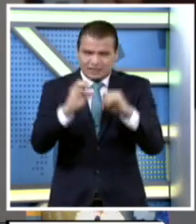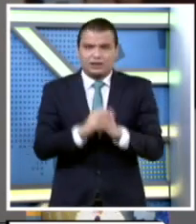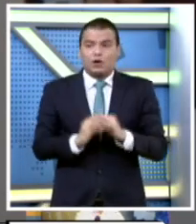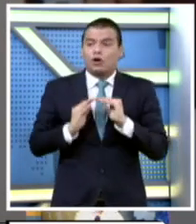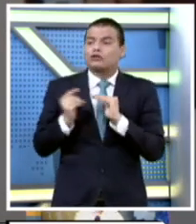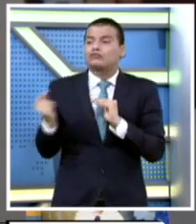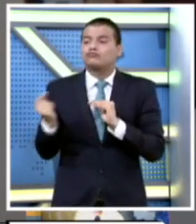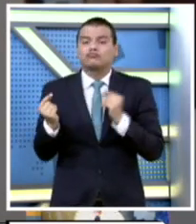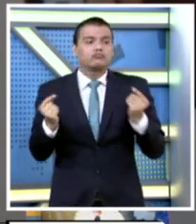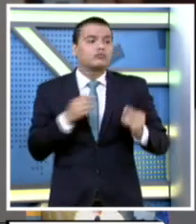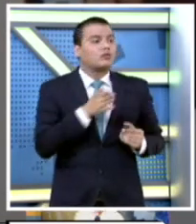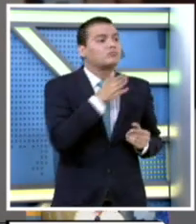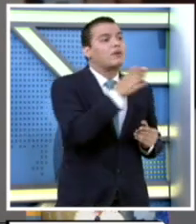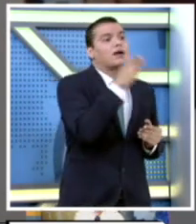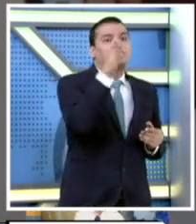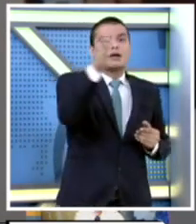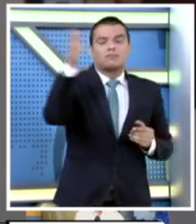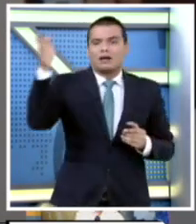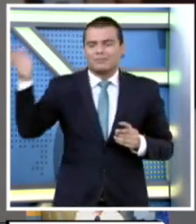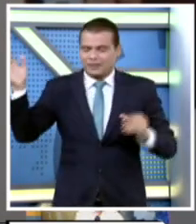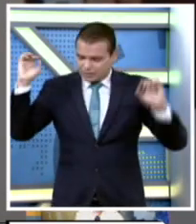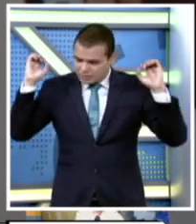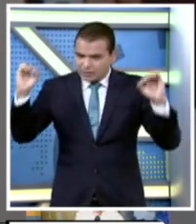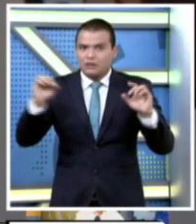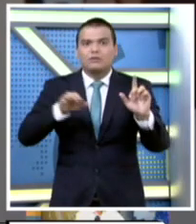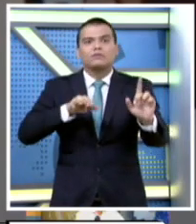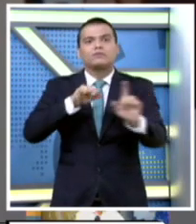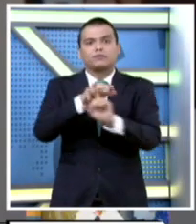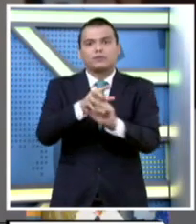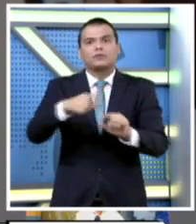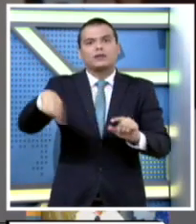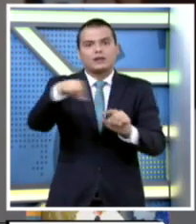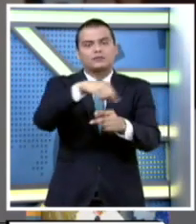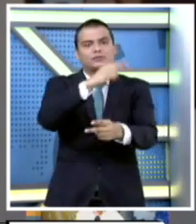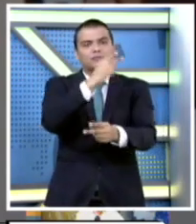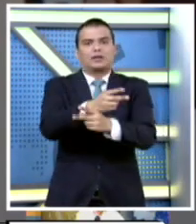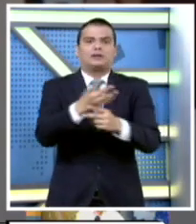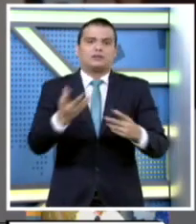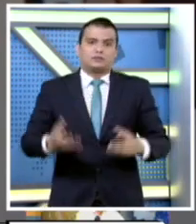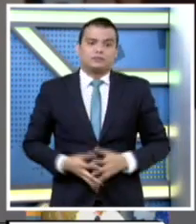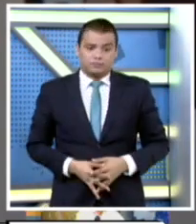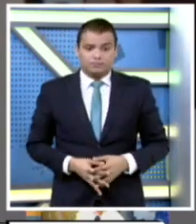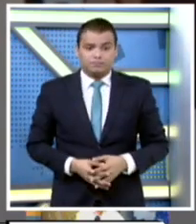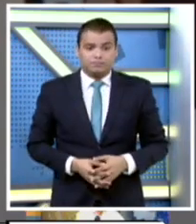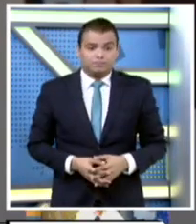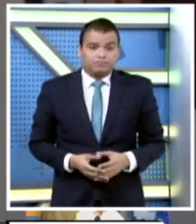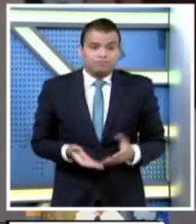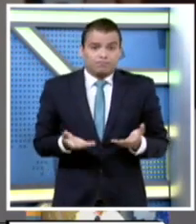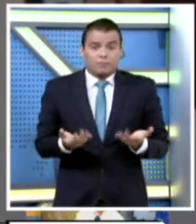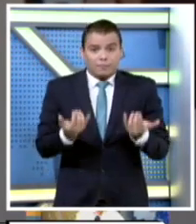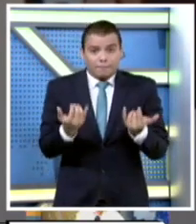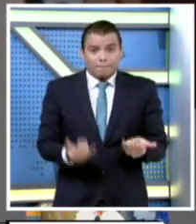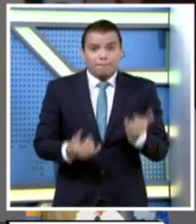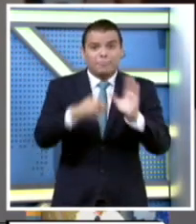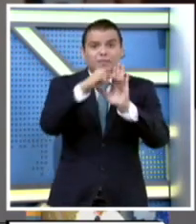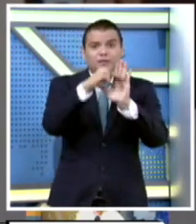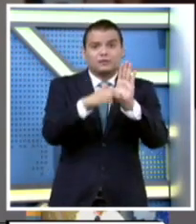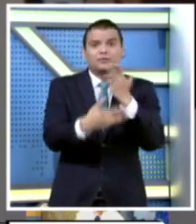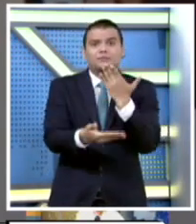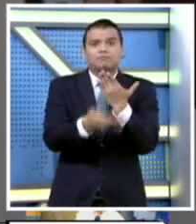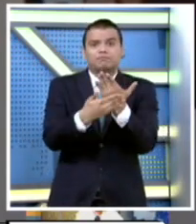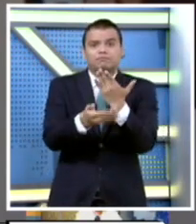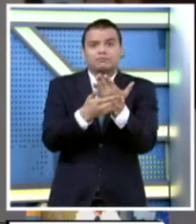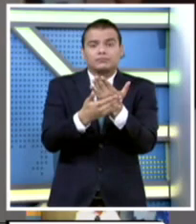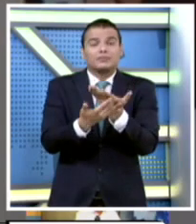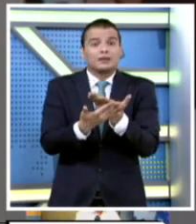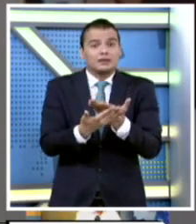aledaños, porque está poniendo en peligro a su vecindario y está transmitiendo el virus. Por eso la norma es clara. Ante